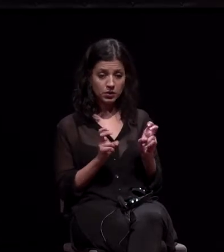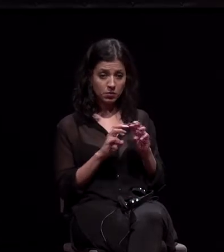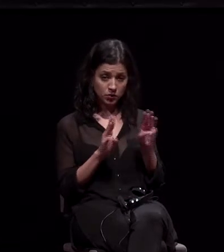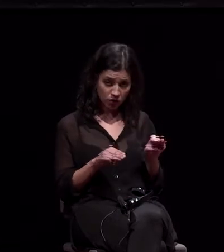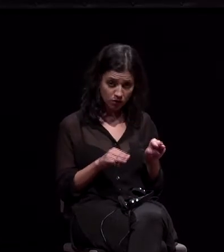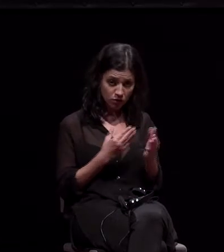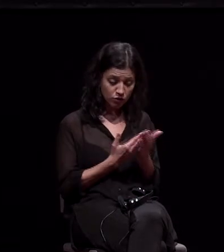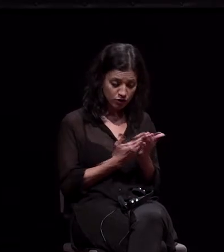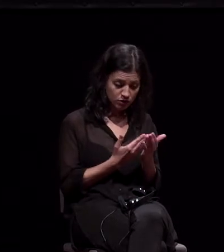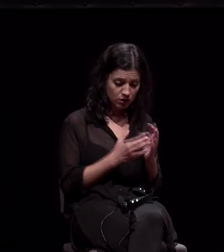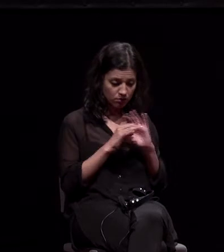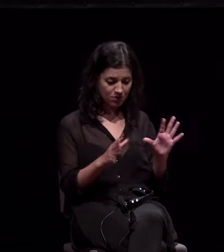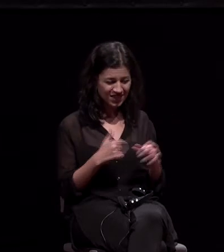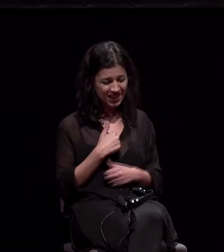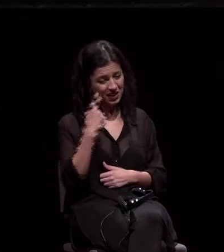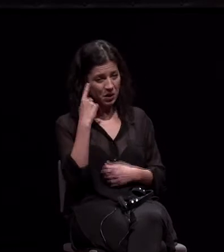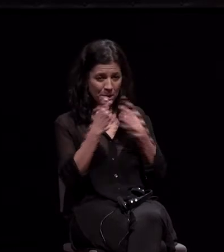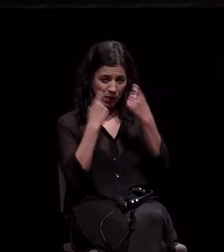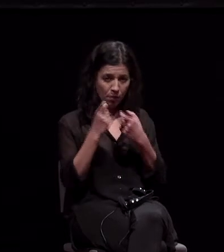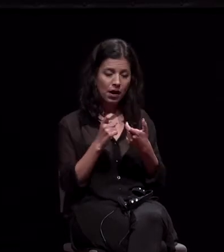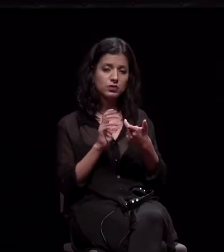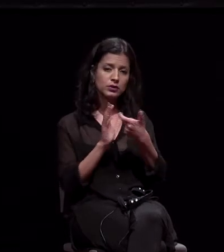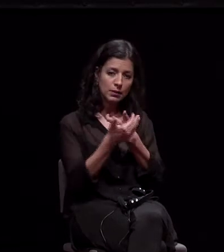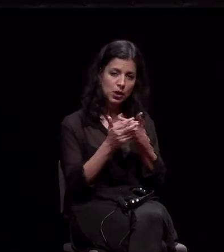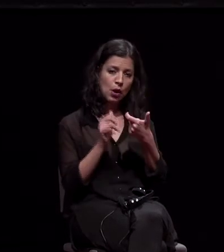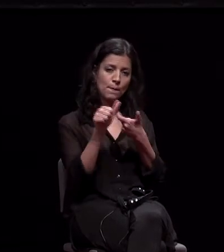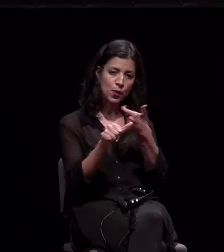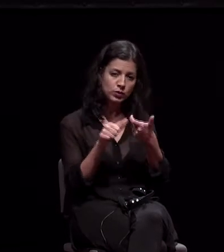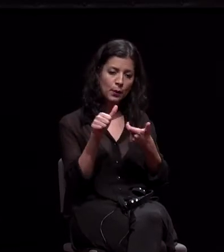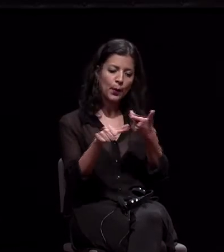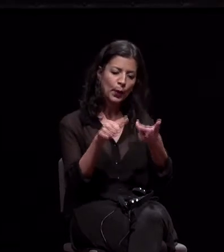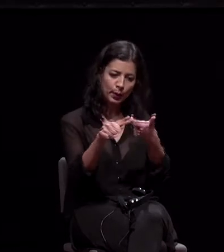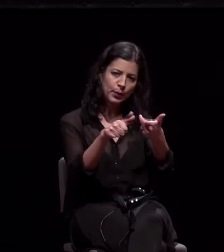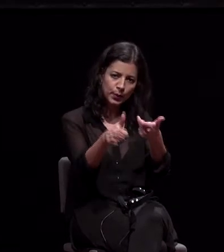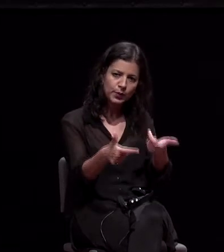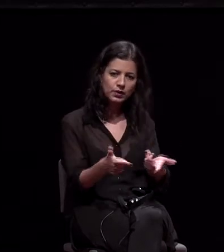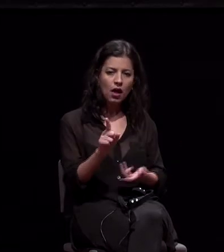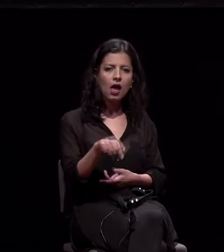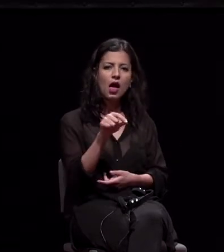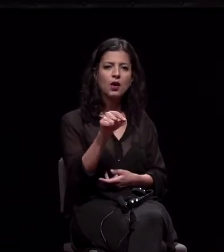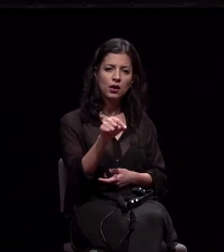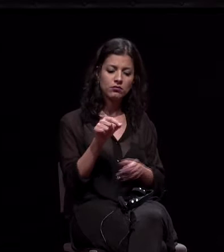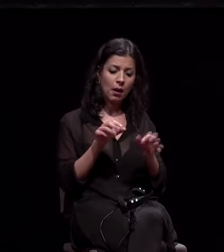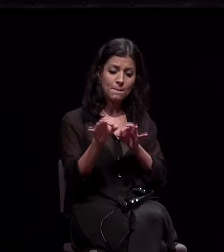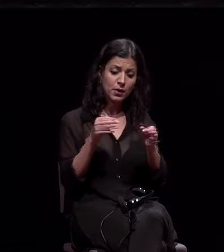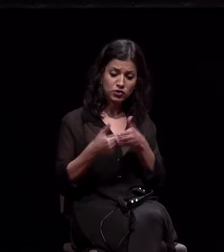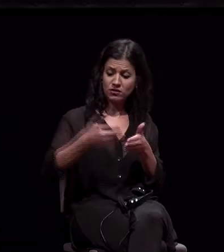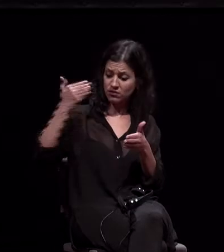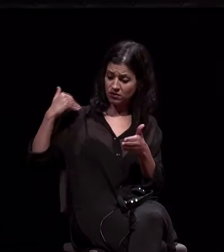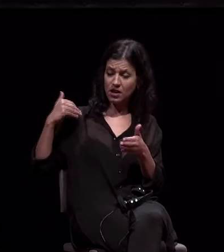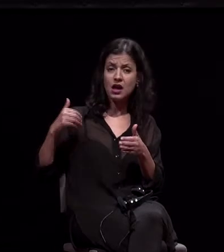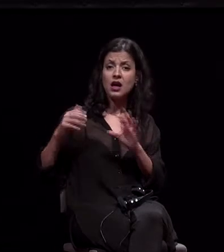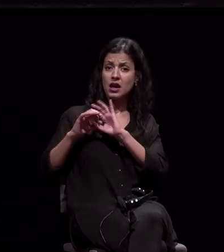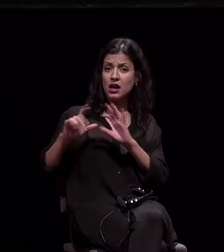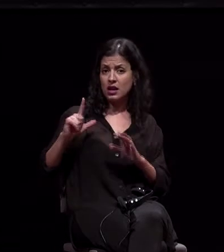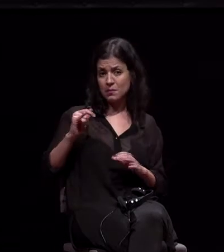gusta también, si vamos a pensar en descolonización, seguir pensándolo como una nueva iteración de un proyecto anterior como La Liberación, con todos